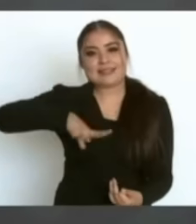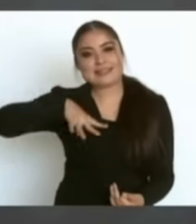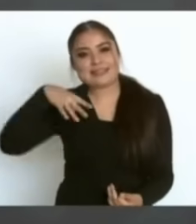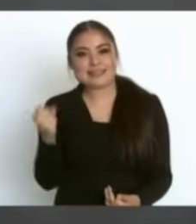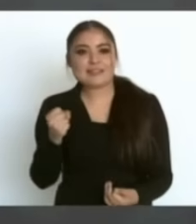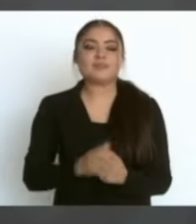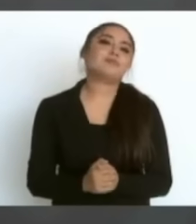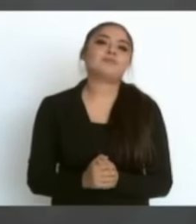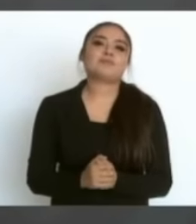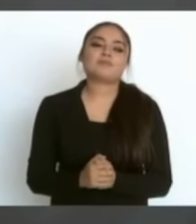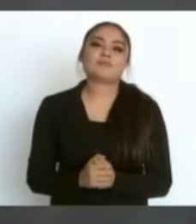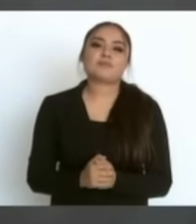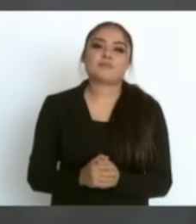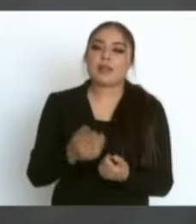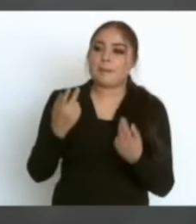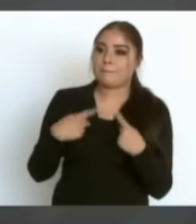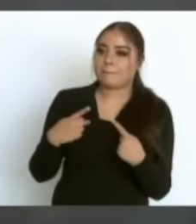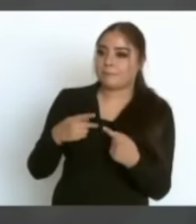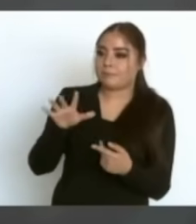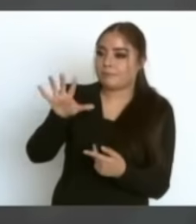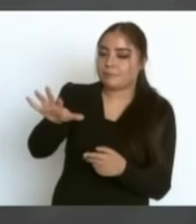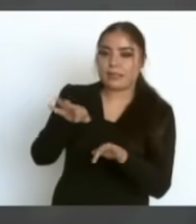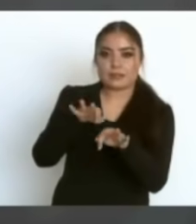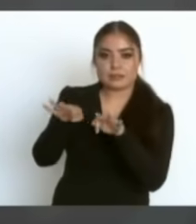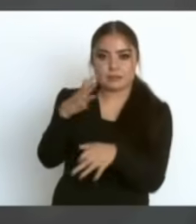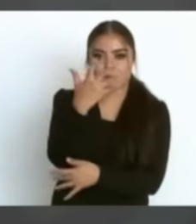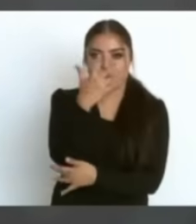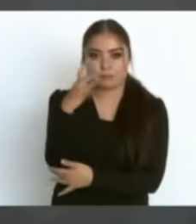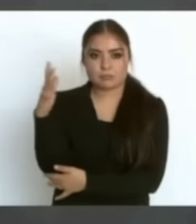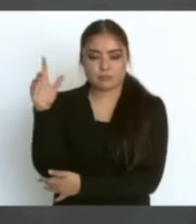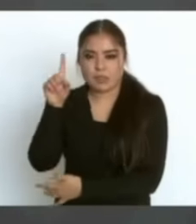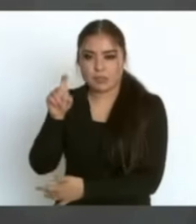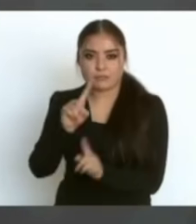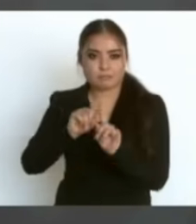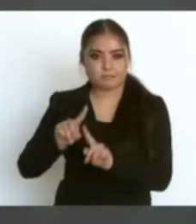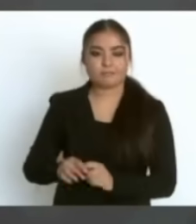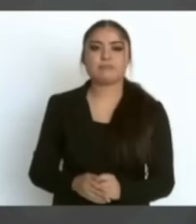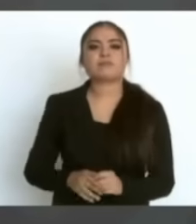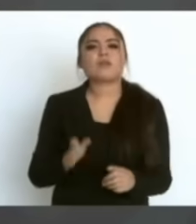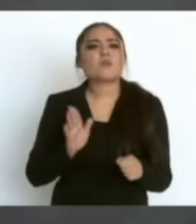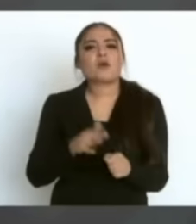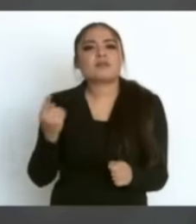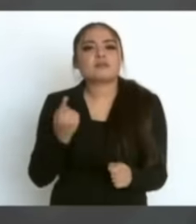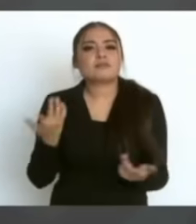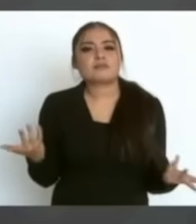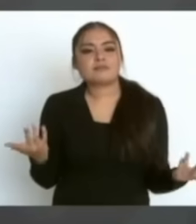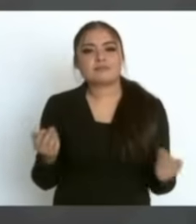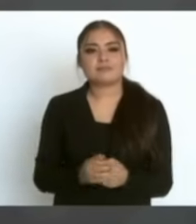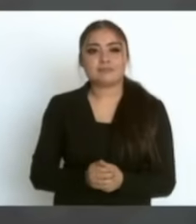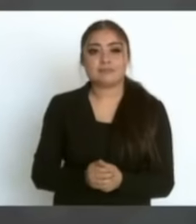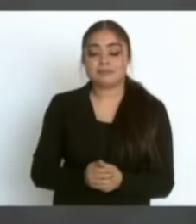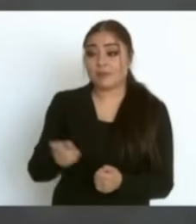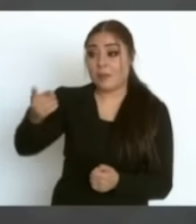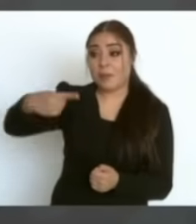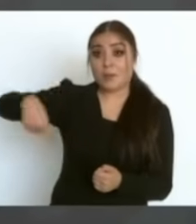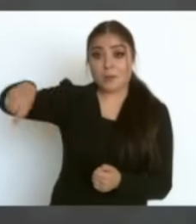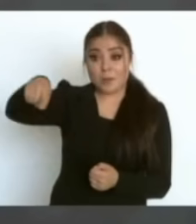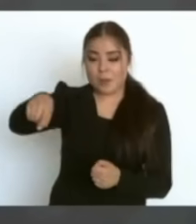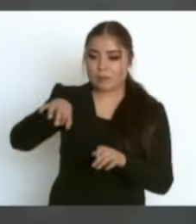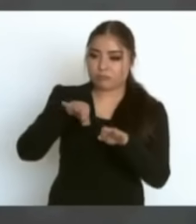a los ambientalistas por qué actuaron de manera